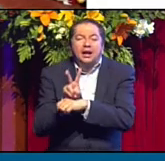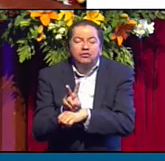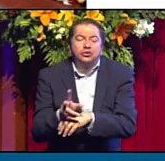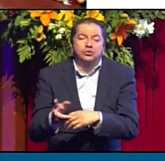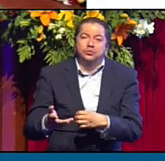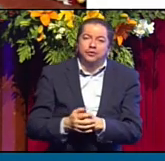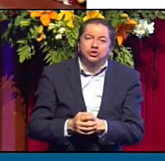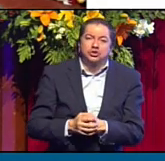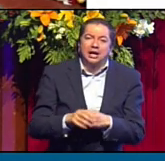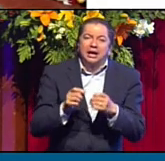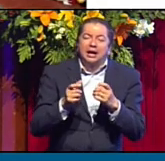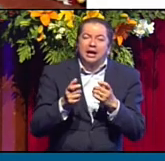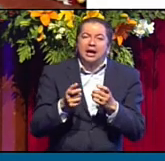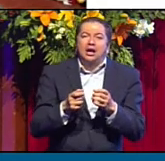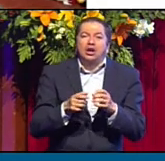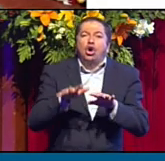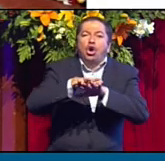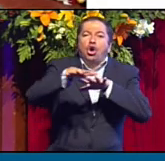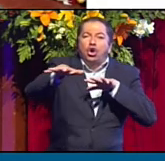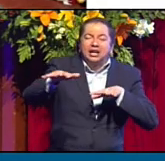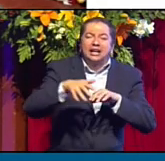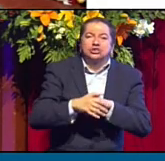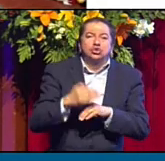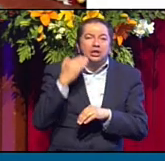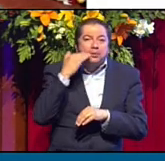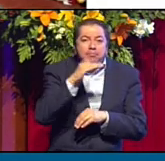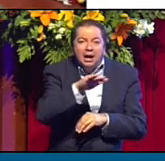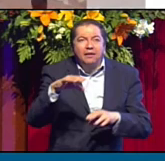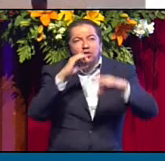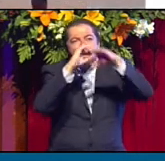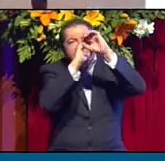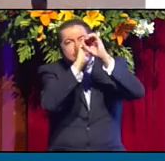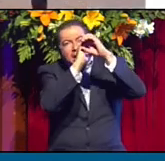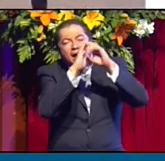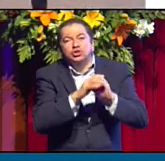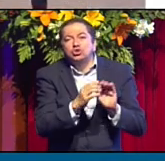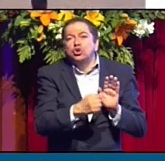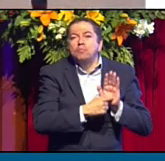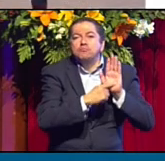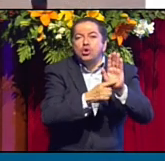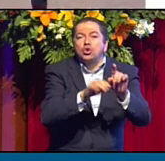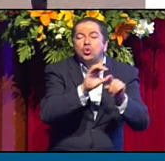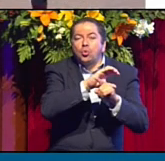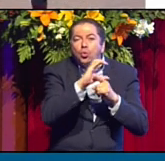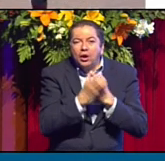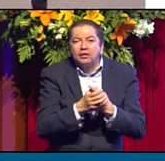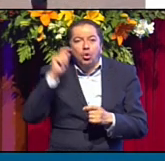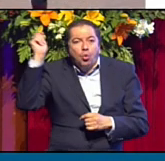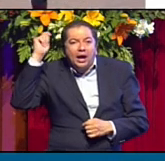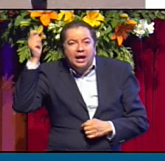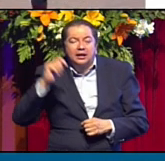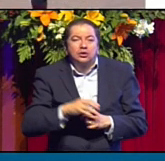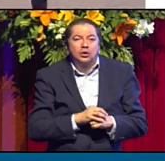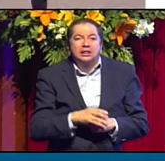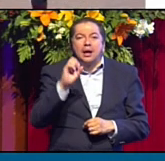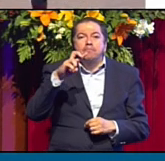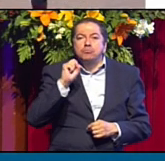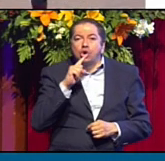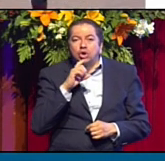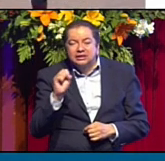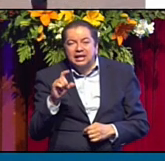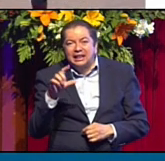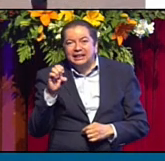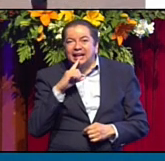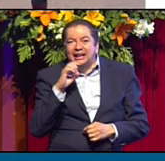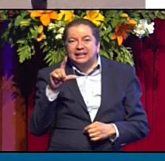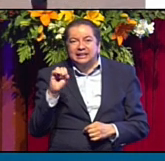congreso de párvulos en astronomía, la muestra cultural de cueca escolar, la posta atlética, la muestra